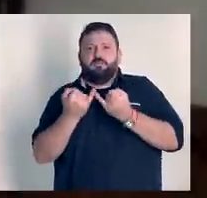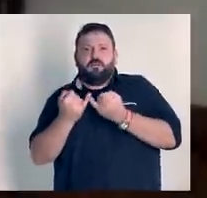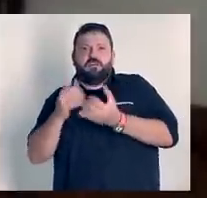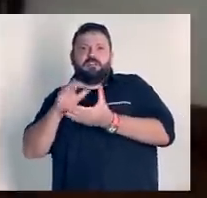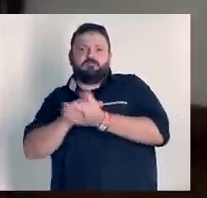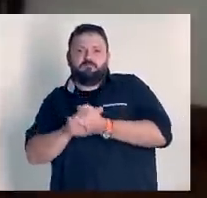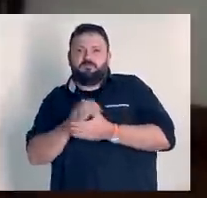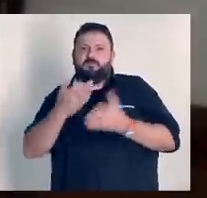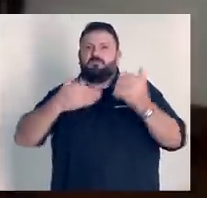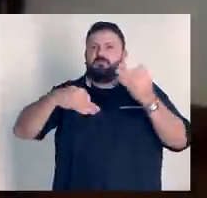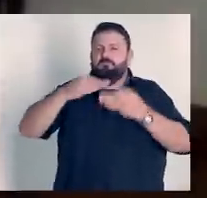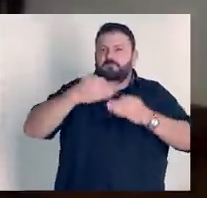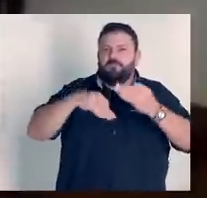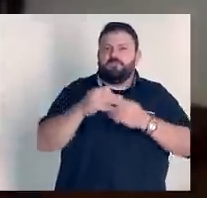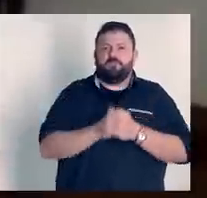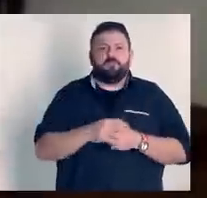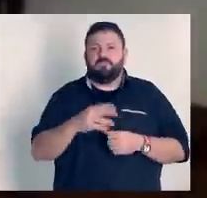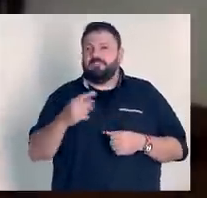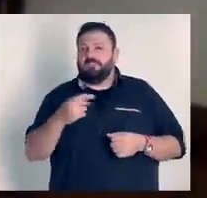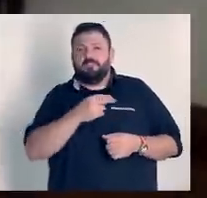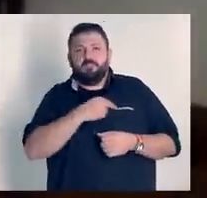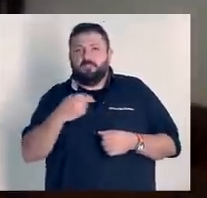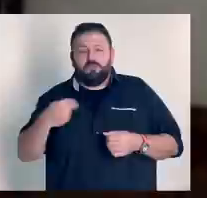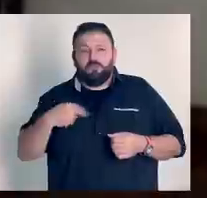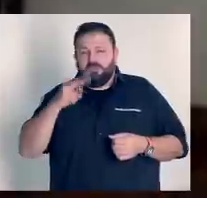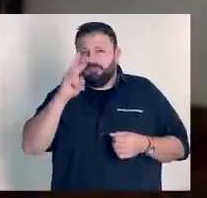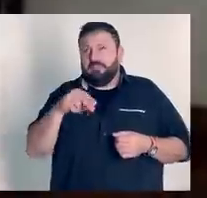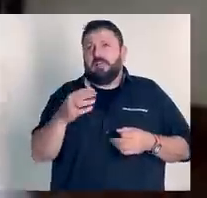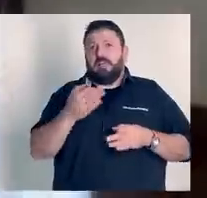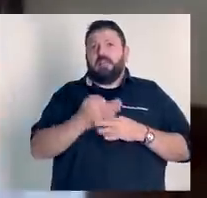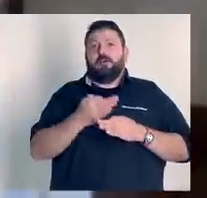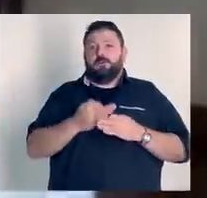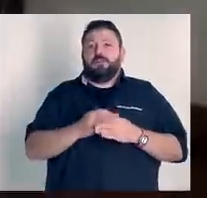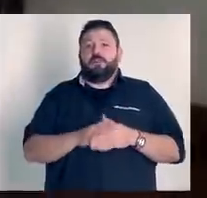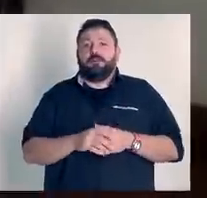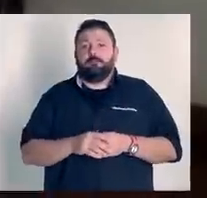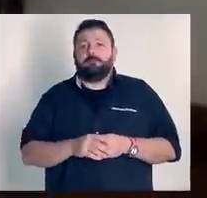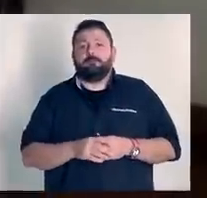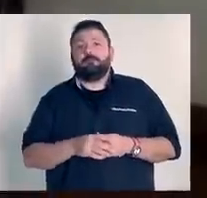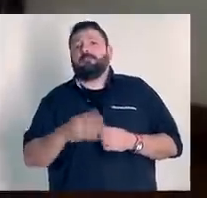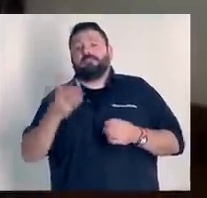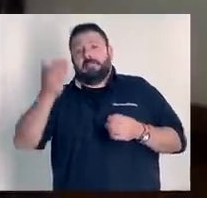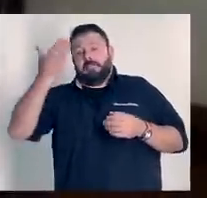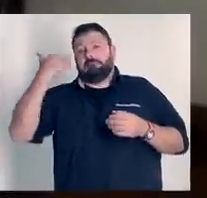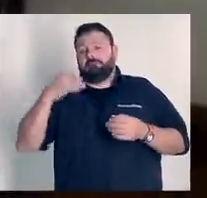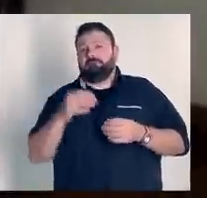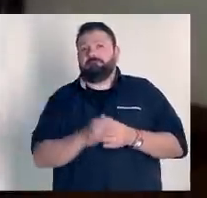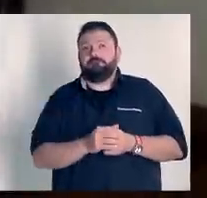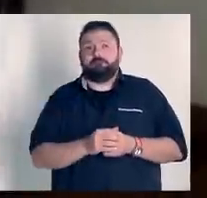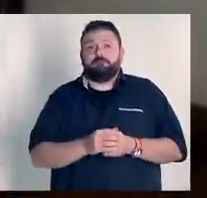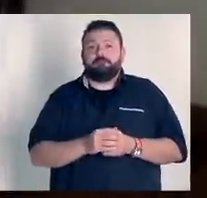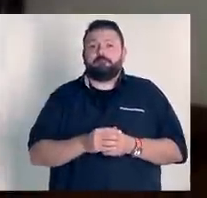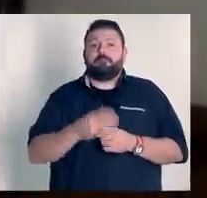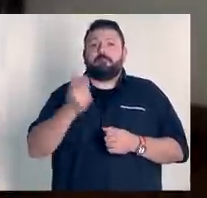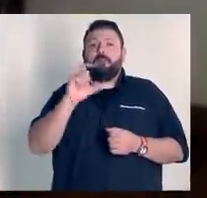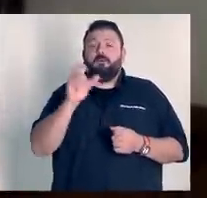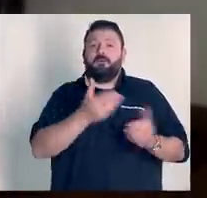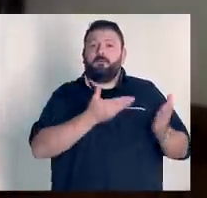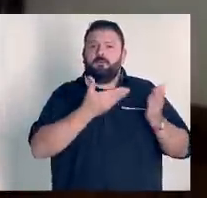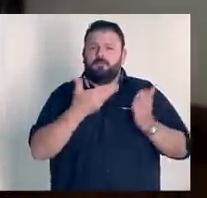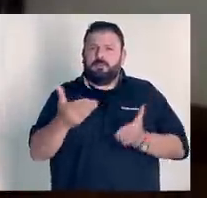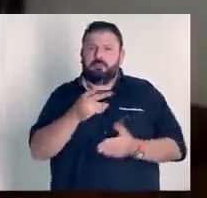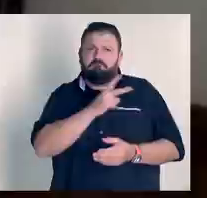toda la adversidad que vivíamos. Estábamos en nuestra propia pandemia particular hace algunos años, y llega mi cuñado Telo